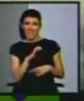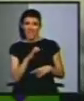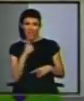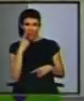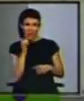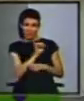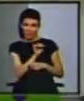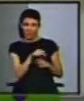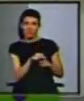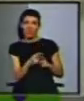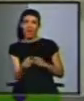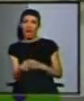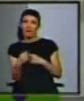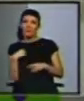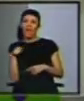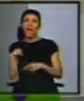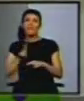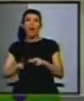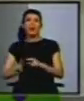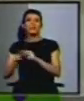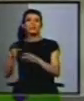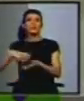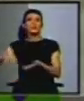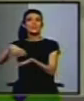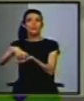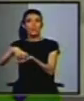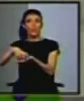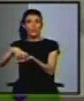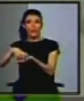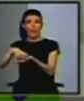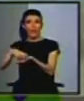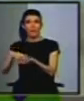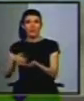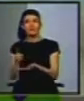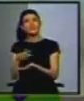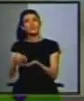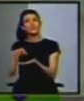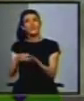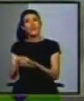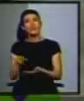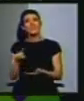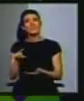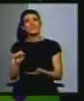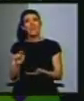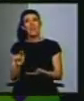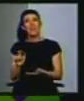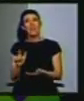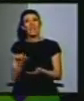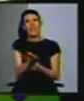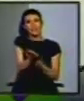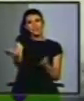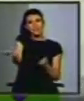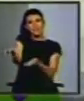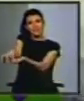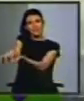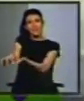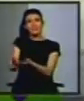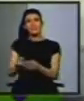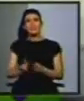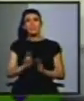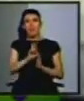ciudad. Dicen que va a ser la ciudad satélite que están en proyecto de los peruanos para...